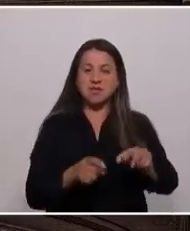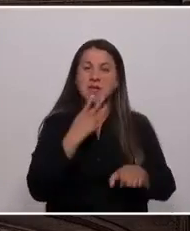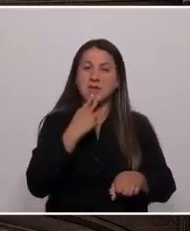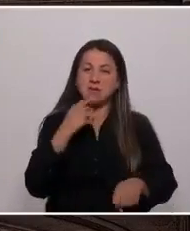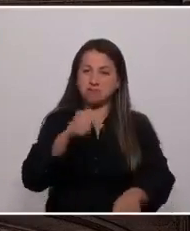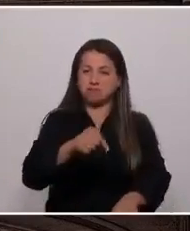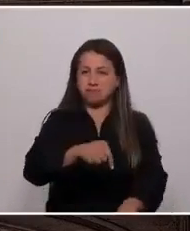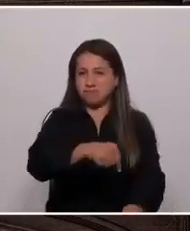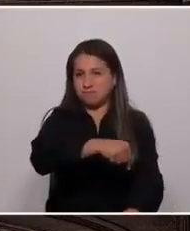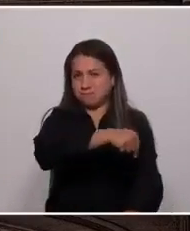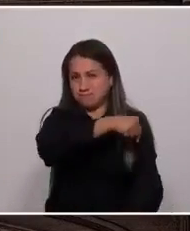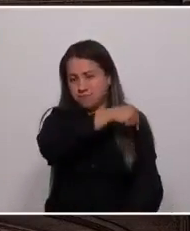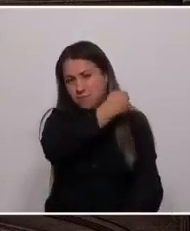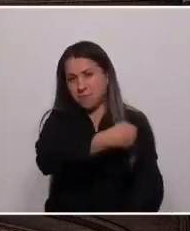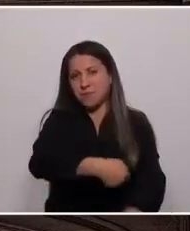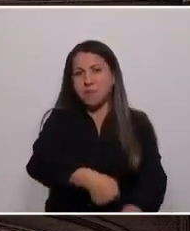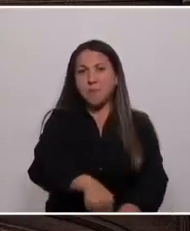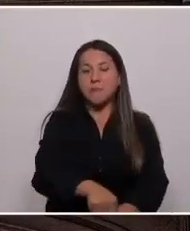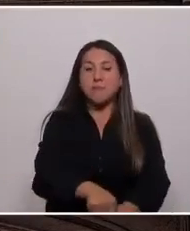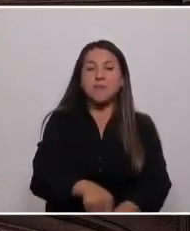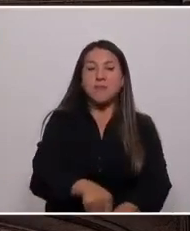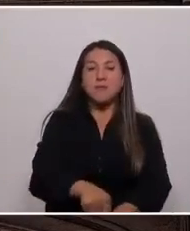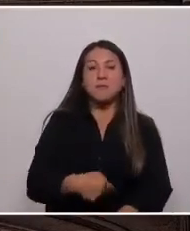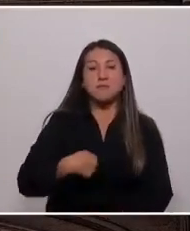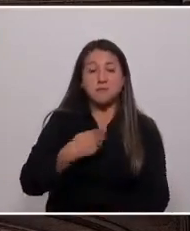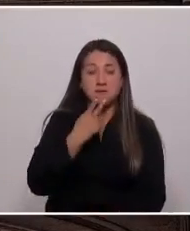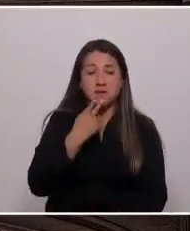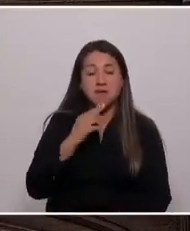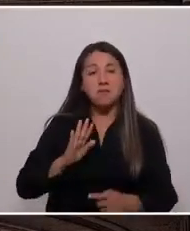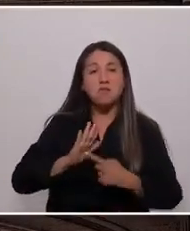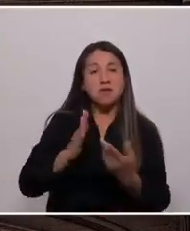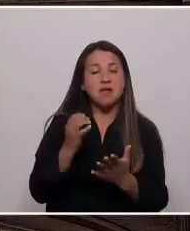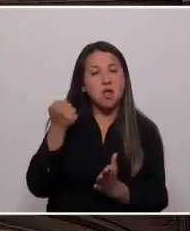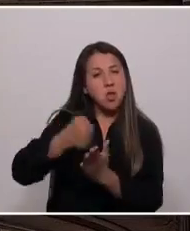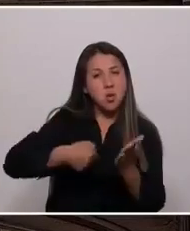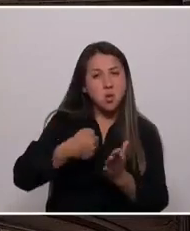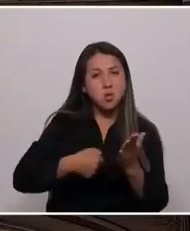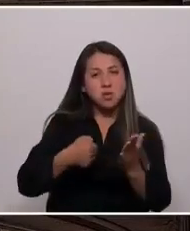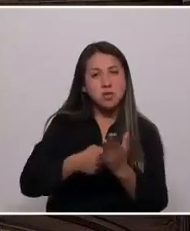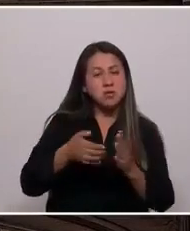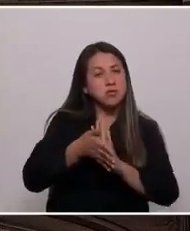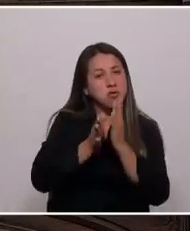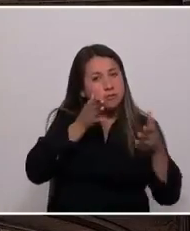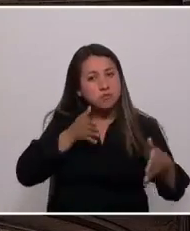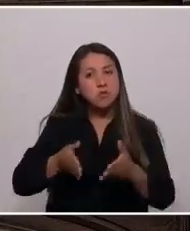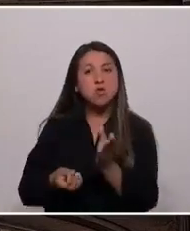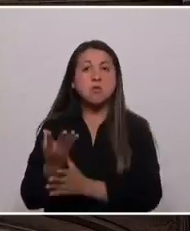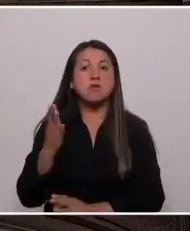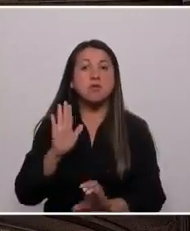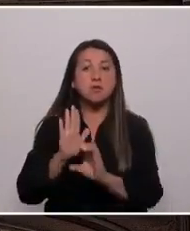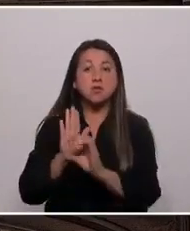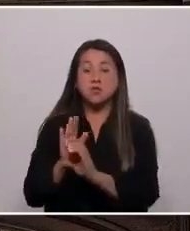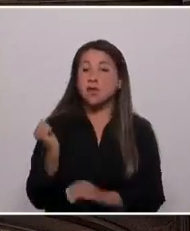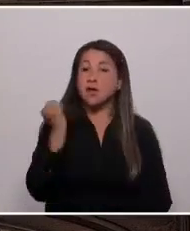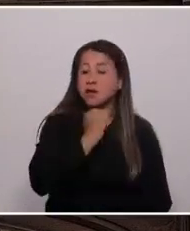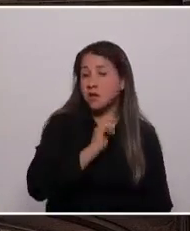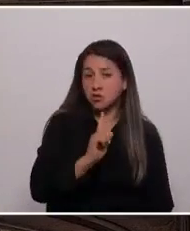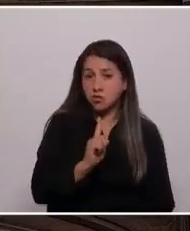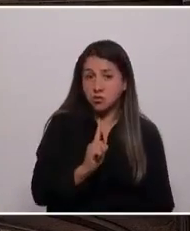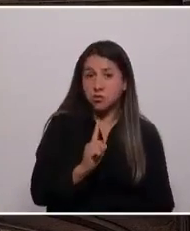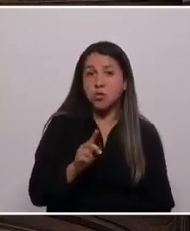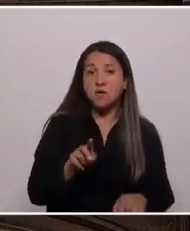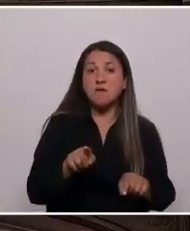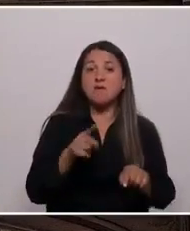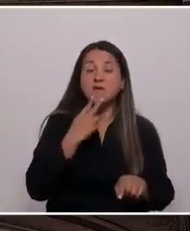mi vida me ha demostrado que las luchas que hoy en causamos para una nueva constitución no son erradas porque a pesar de vivir en una región aledaña